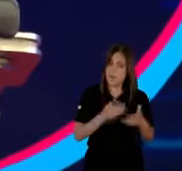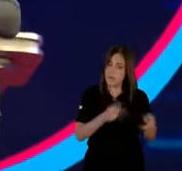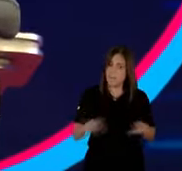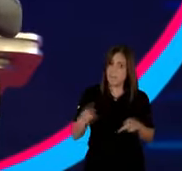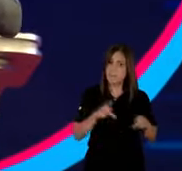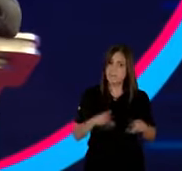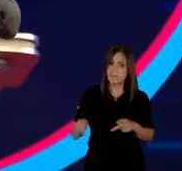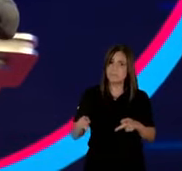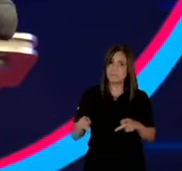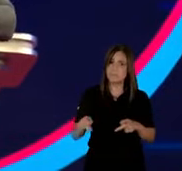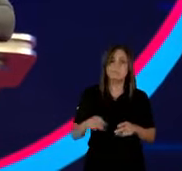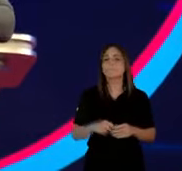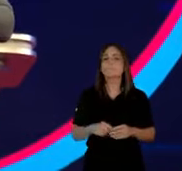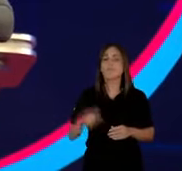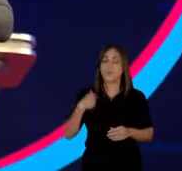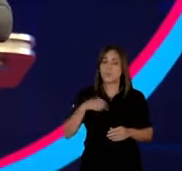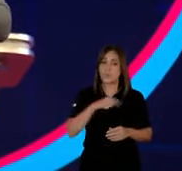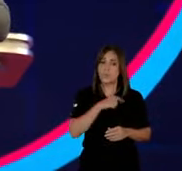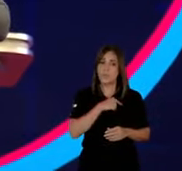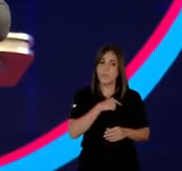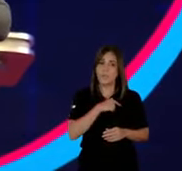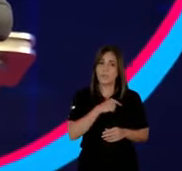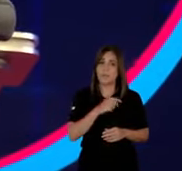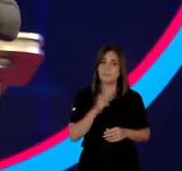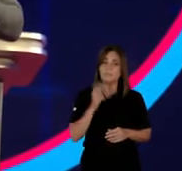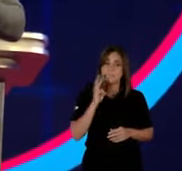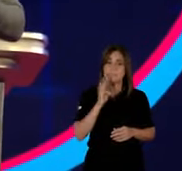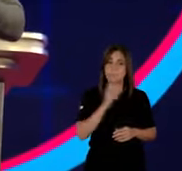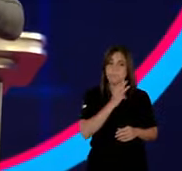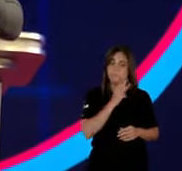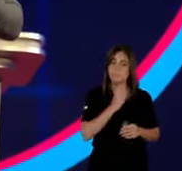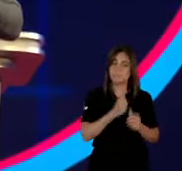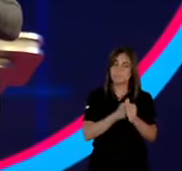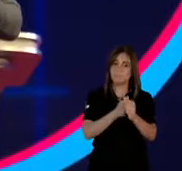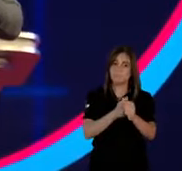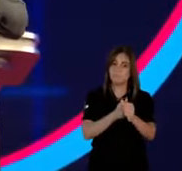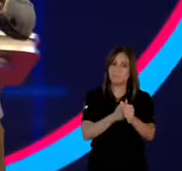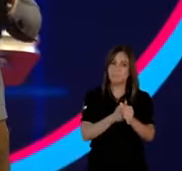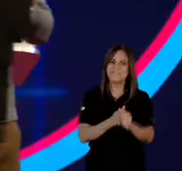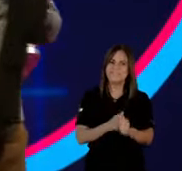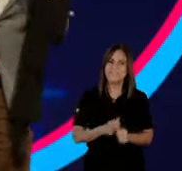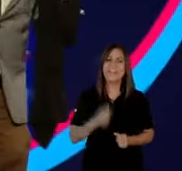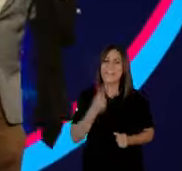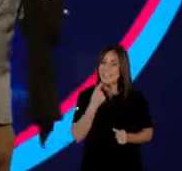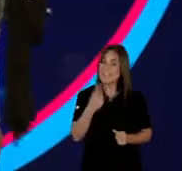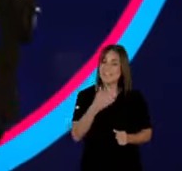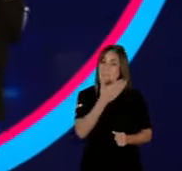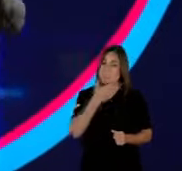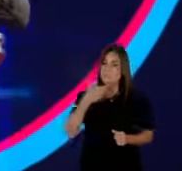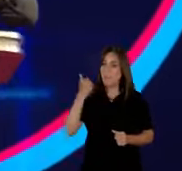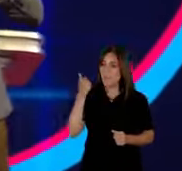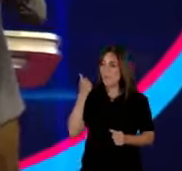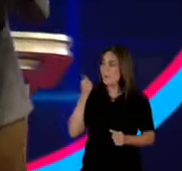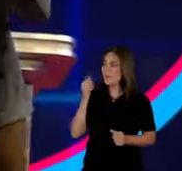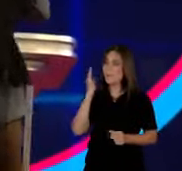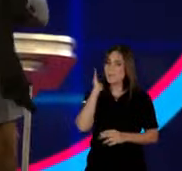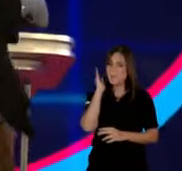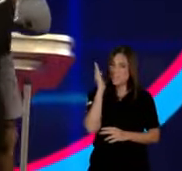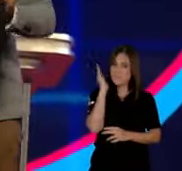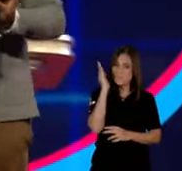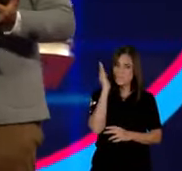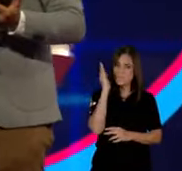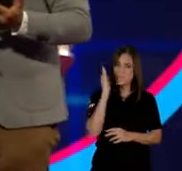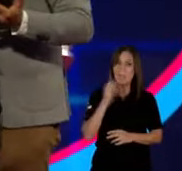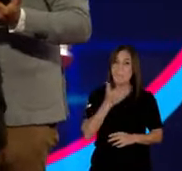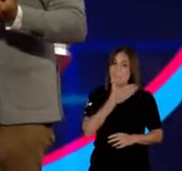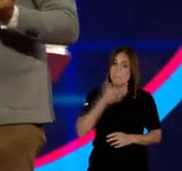nuestro apóstol, que de antemano le vamos diciendo que el mejor tema va a ser el de nuestro apóstol. Y que arreen los que